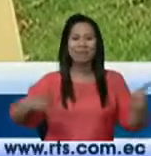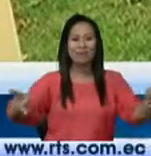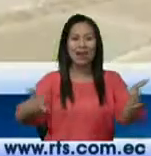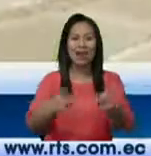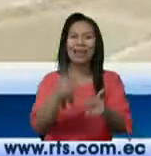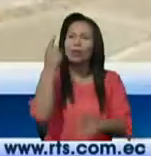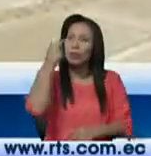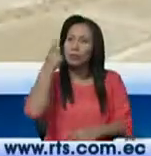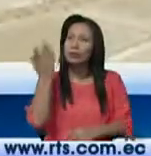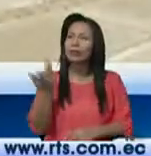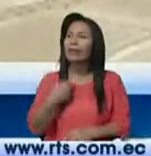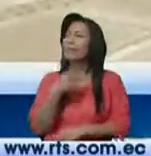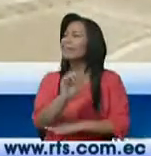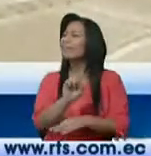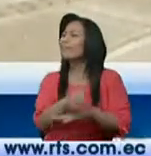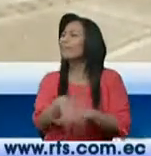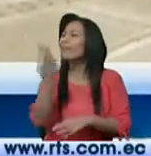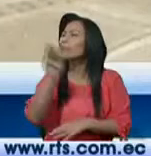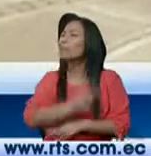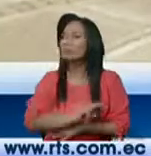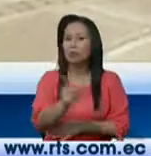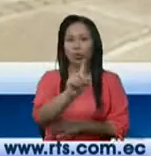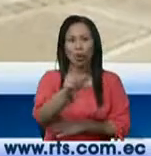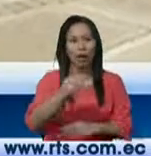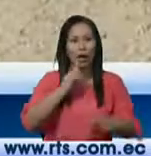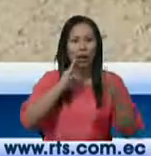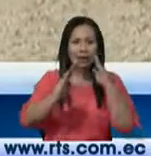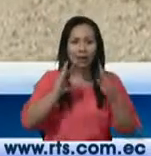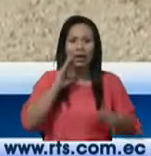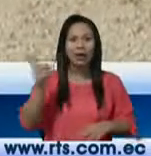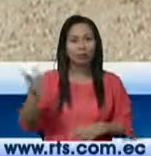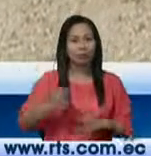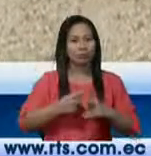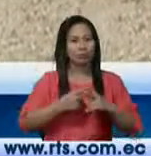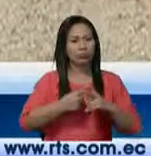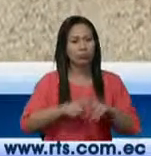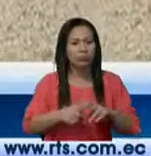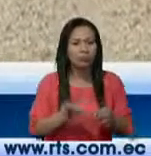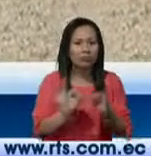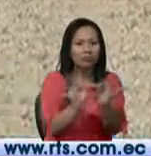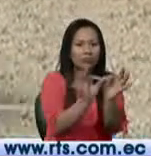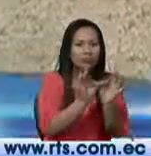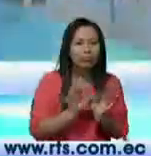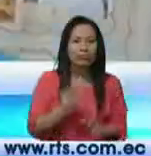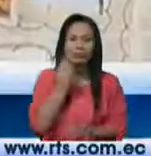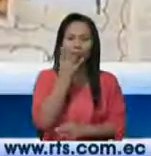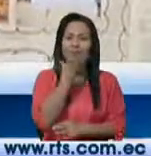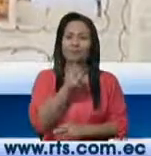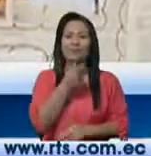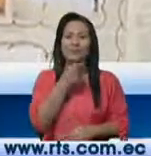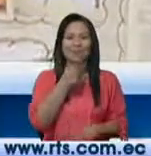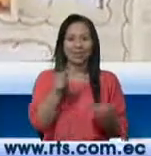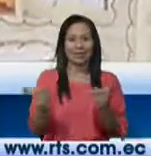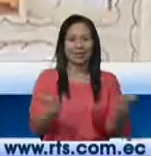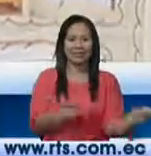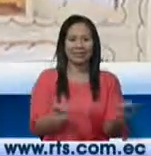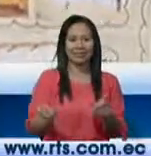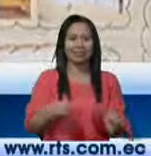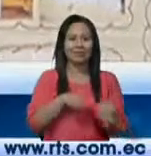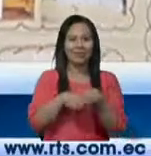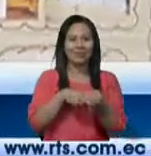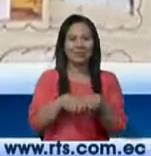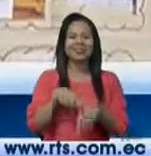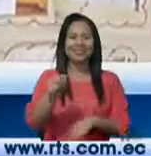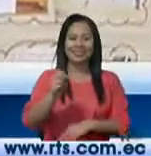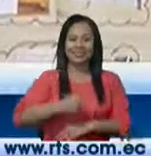municipio porteño anualmente realiza un mantenimiento por uso y desgaste. El comité calificador del concurso recorrerá